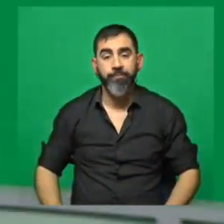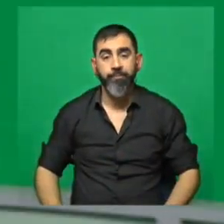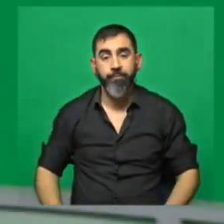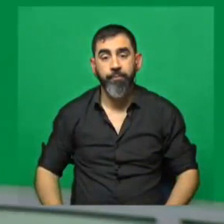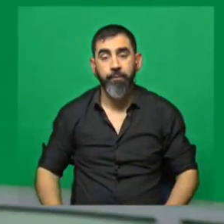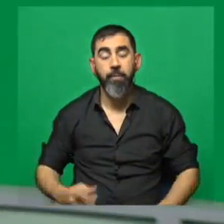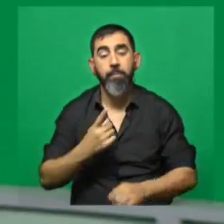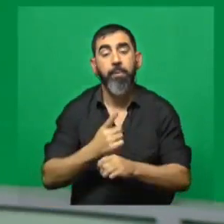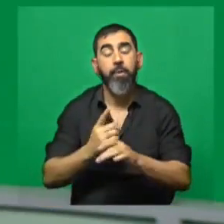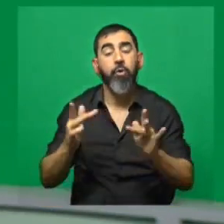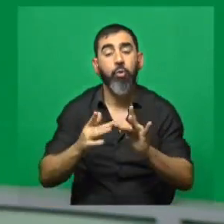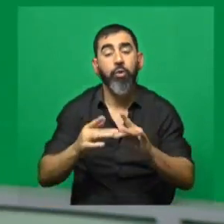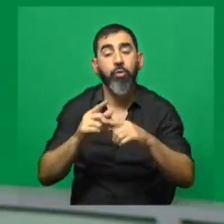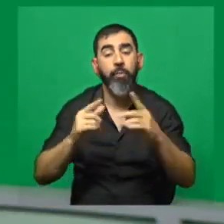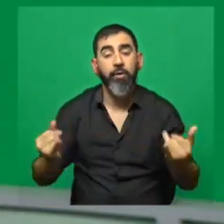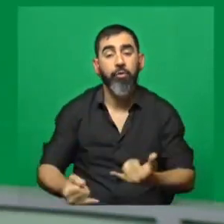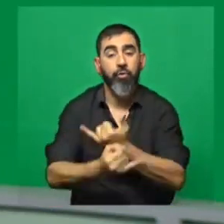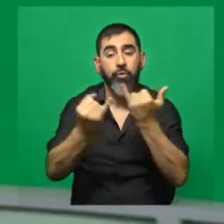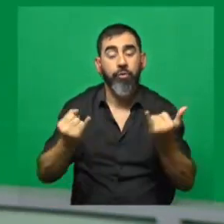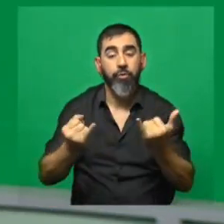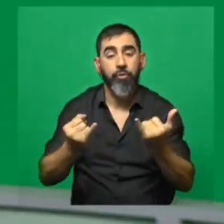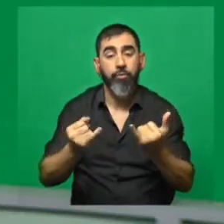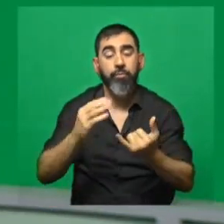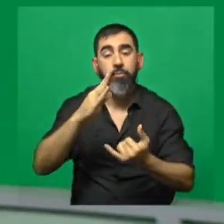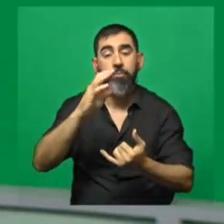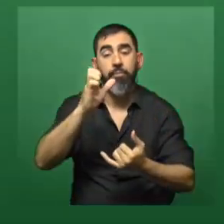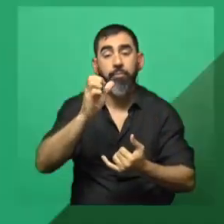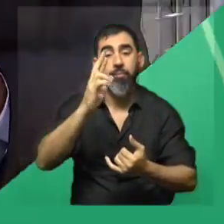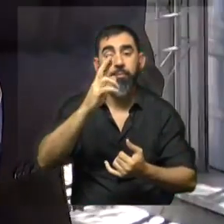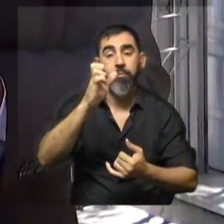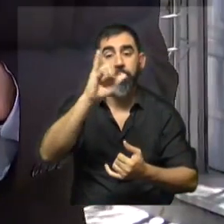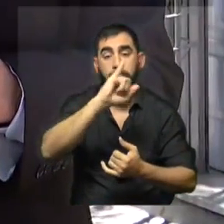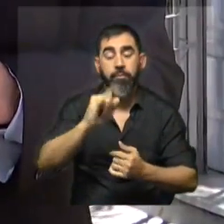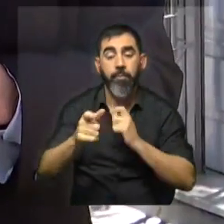Momento de recibir al primer móvil del mediodía. Es el caso de nuestro periodista Mauricio Pérez.